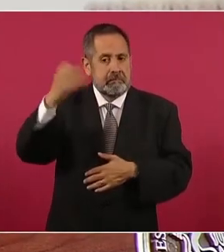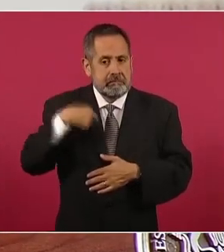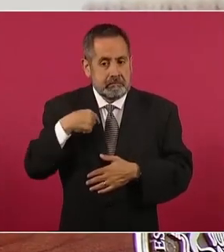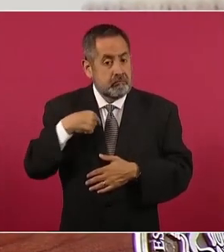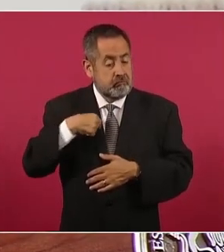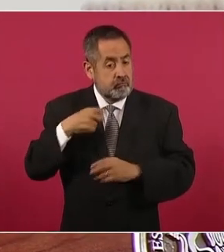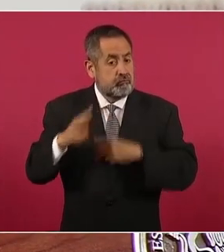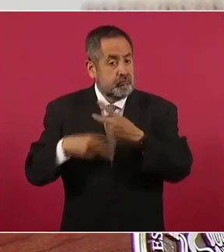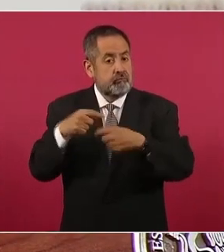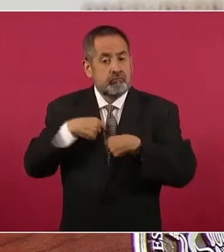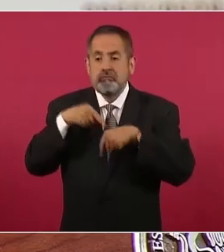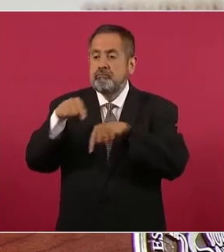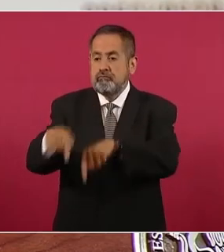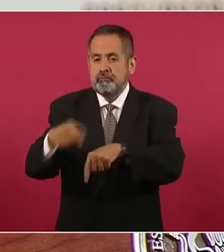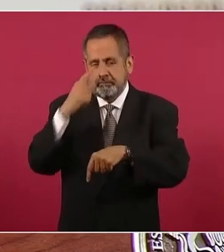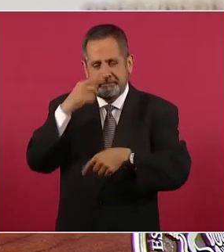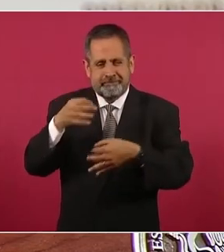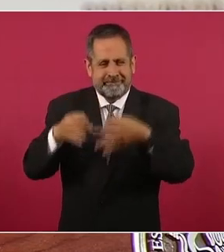Y